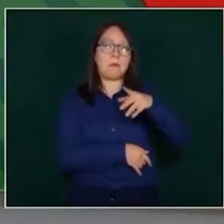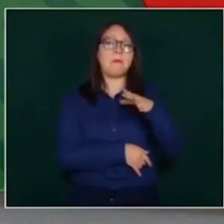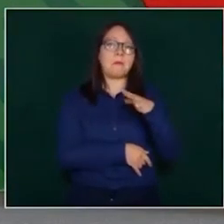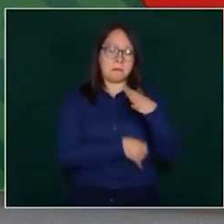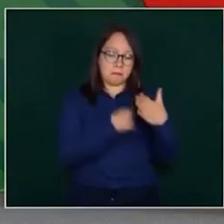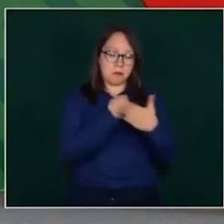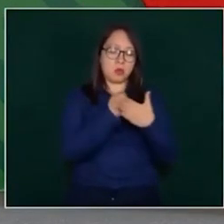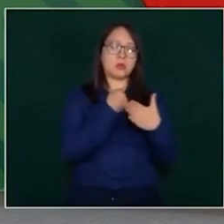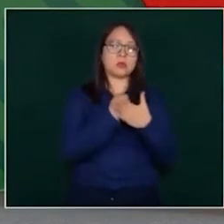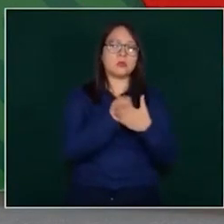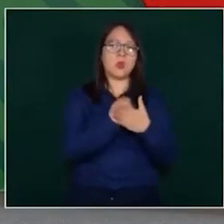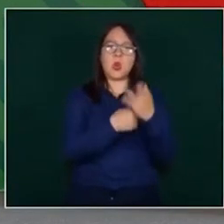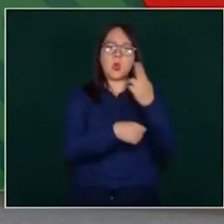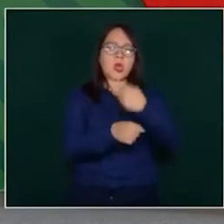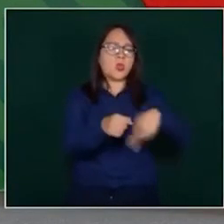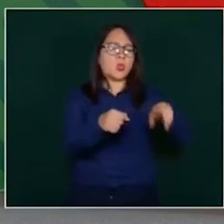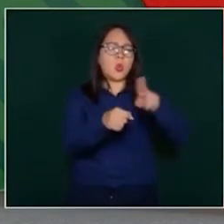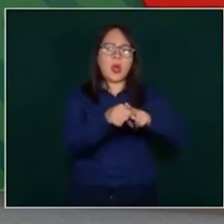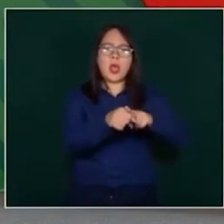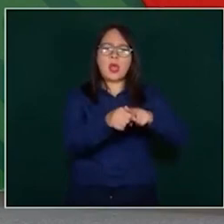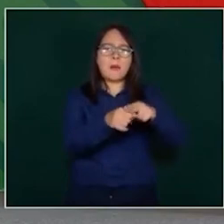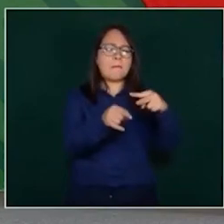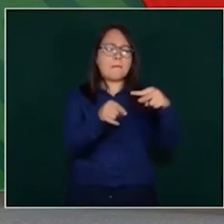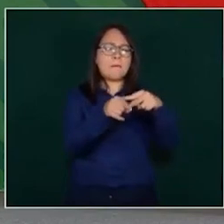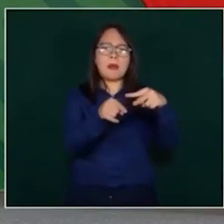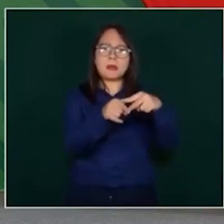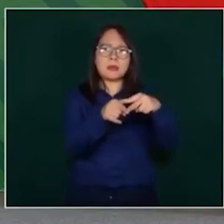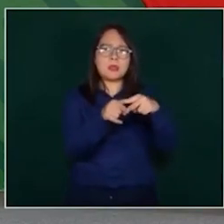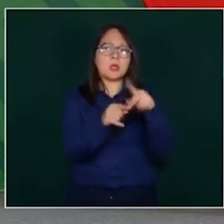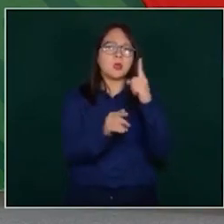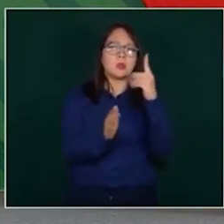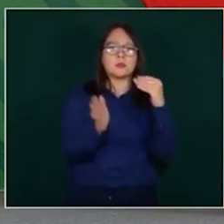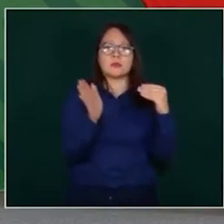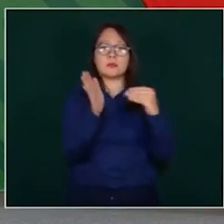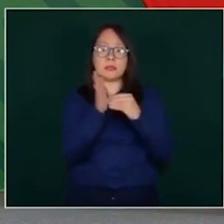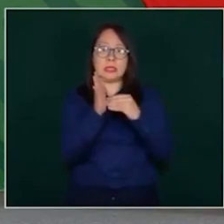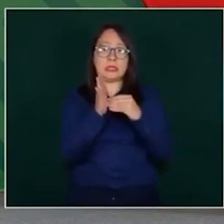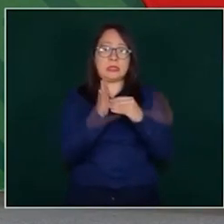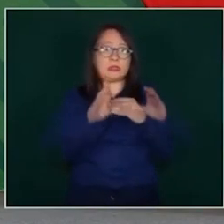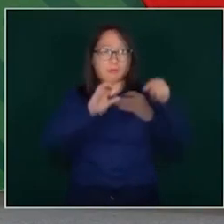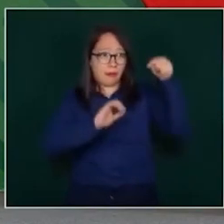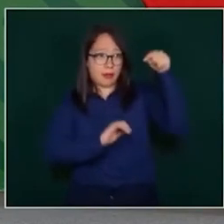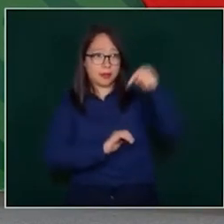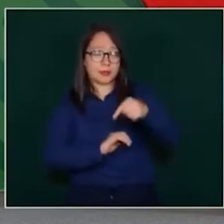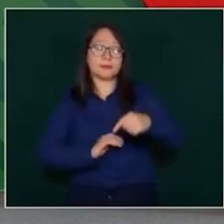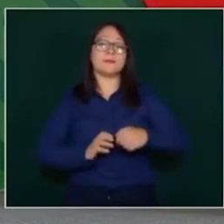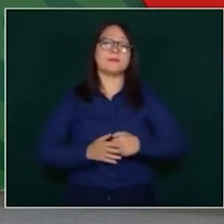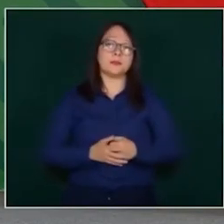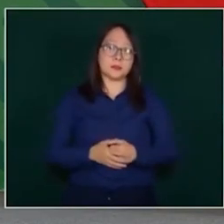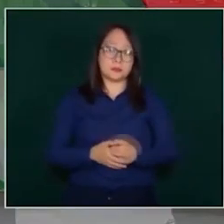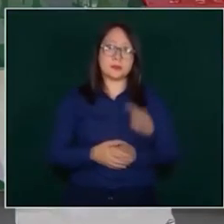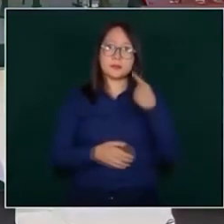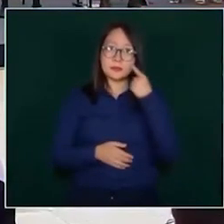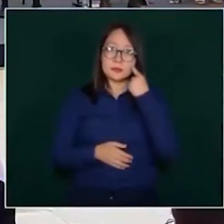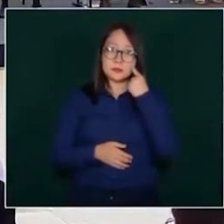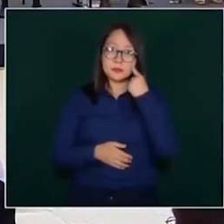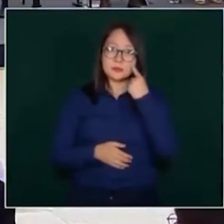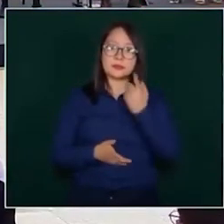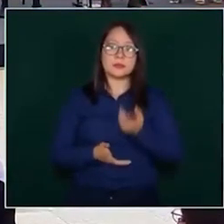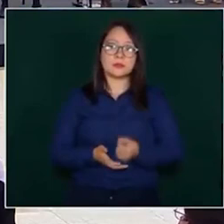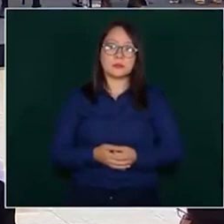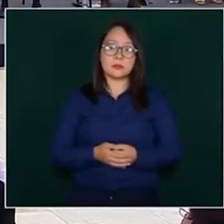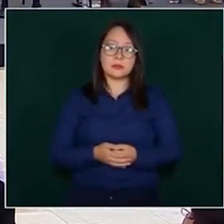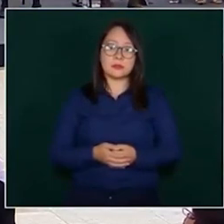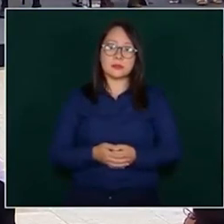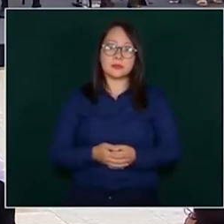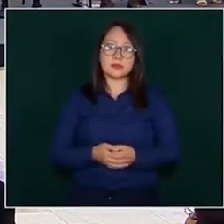parque natural de 1,000 hectáreas. Aquí, el tren, hablaba yo de